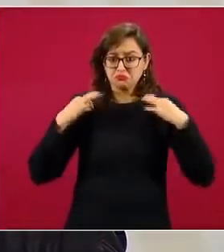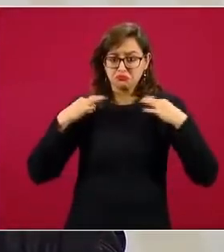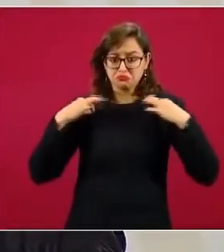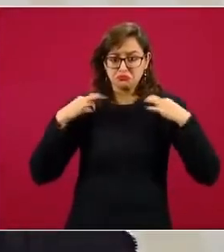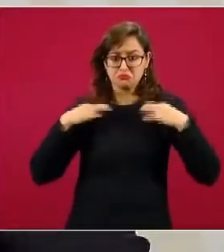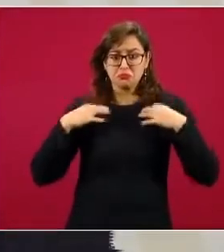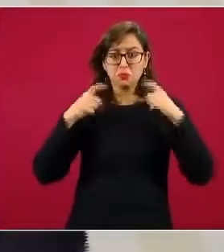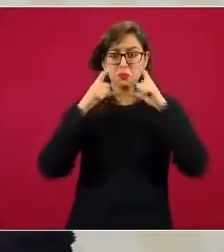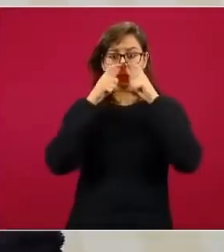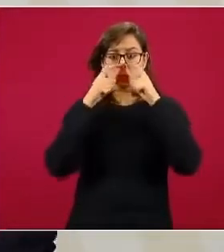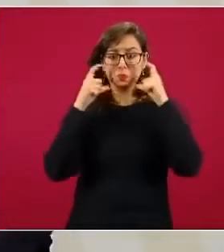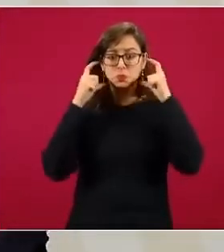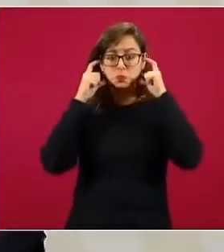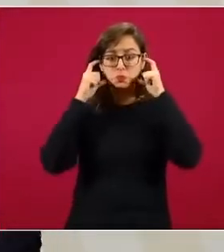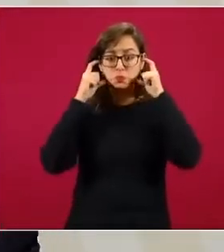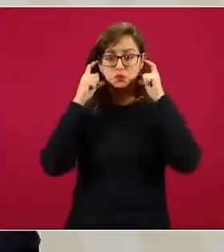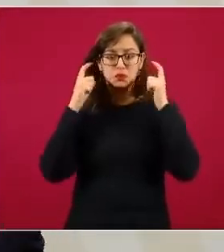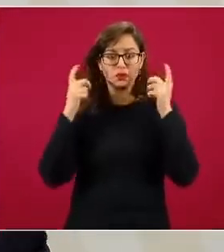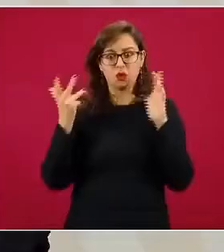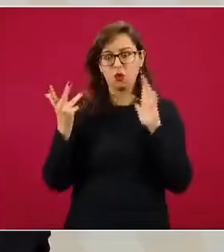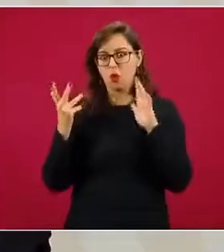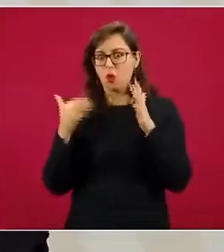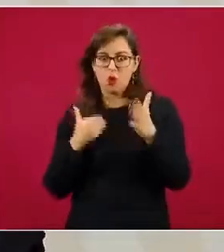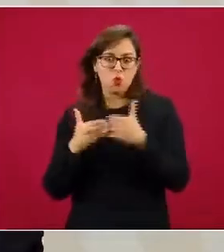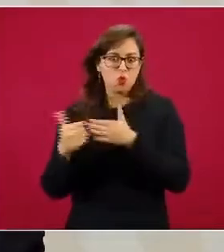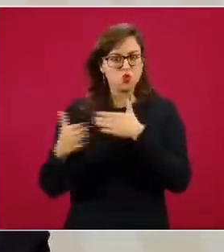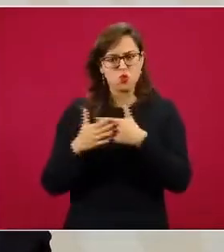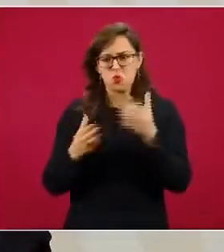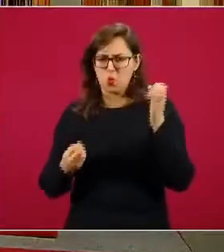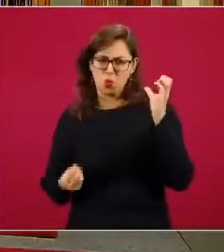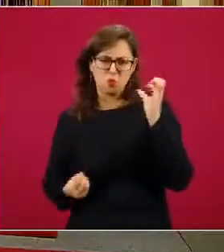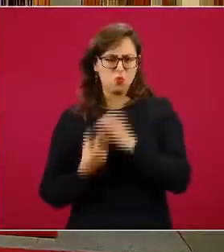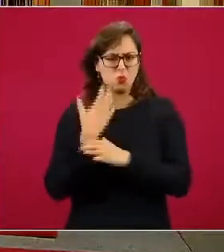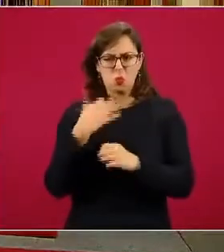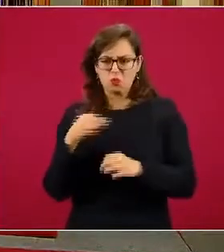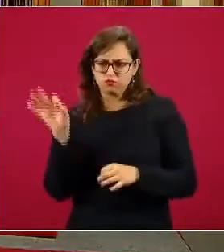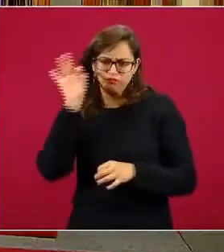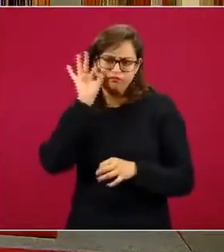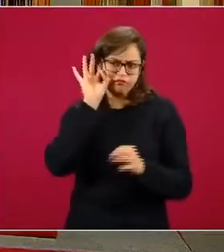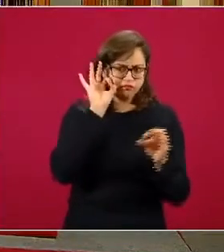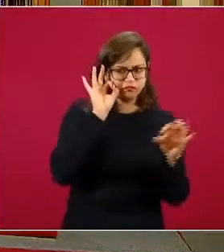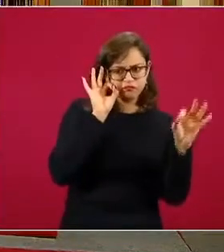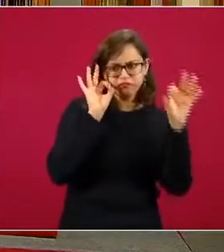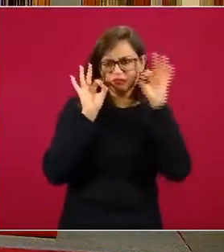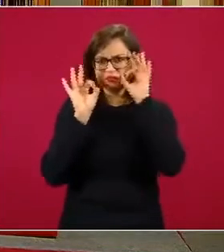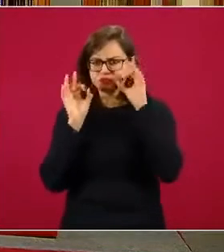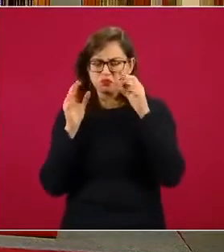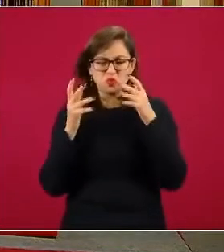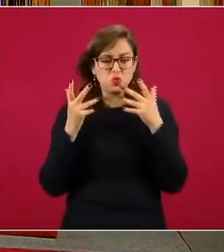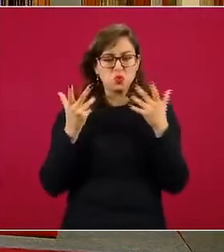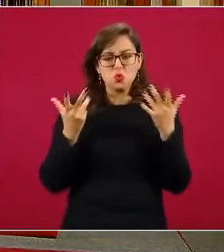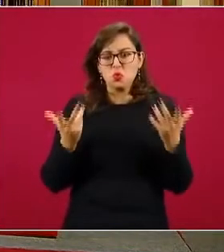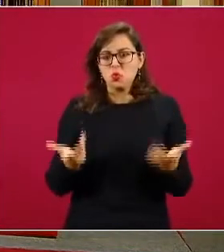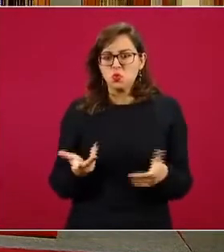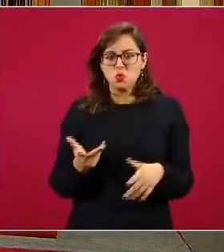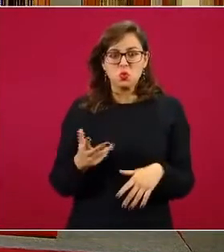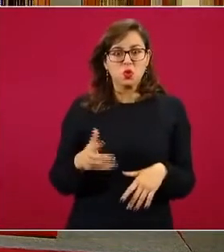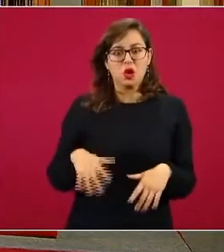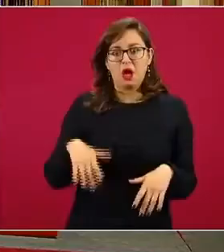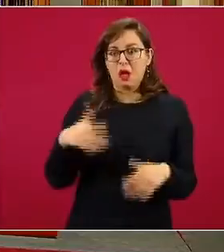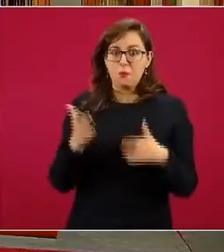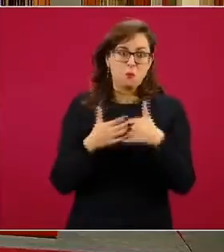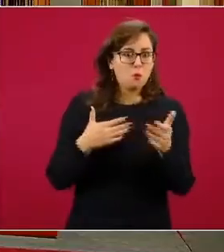¿sí? Y no esta sofisticación con válvulas que luego además la ley de la oferta y la demanda